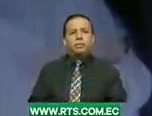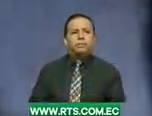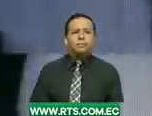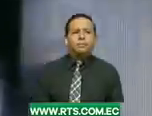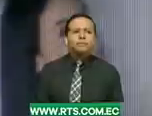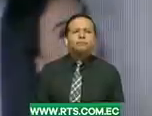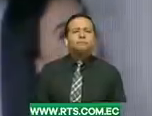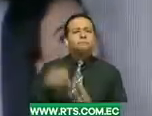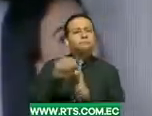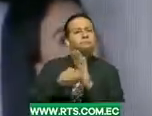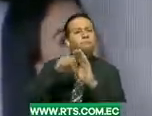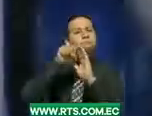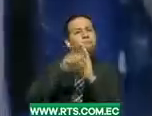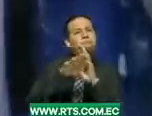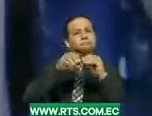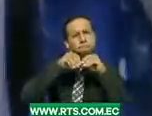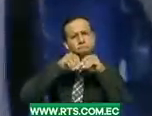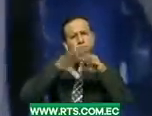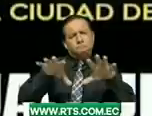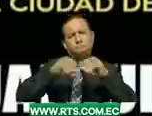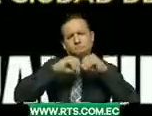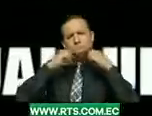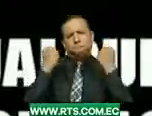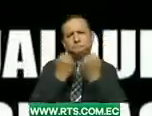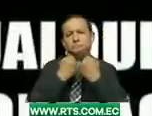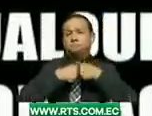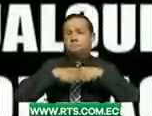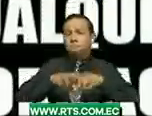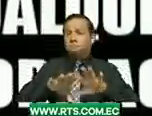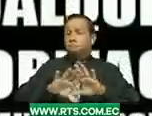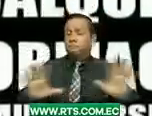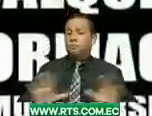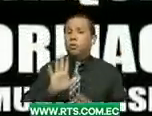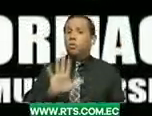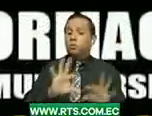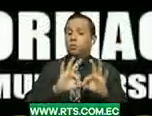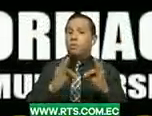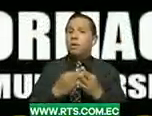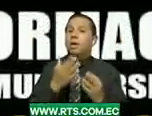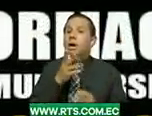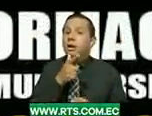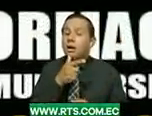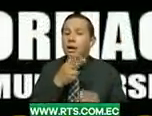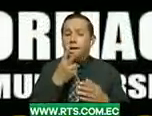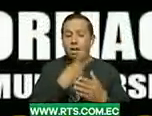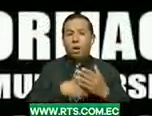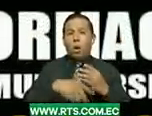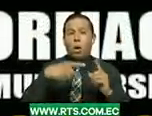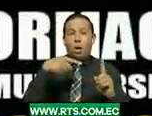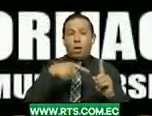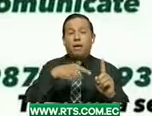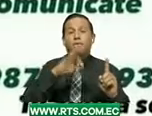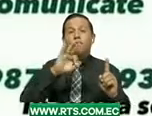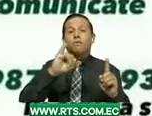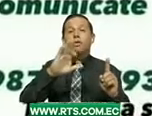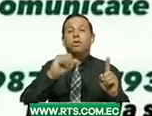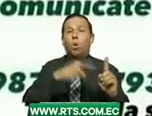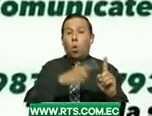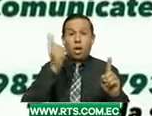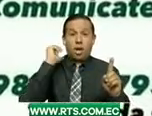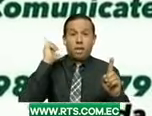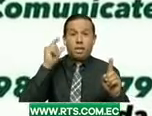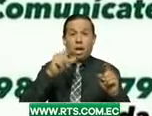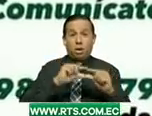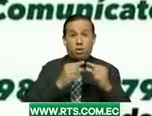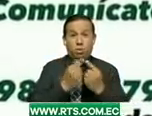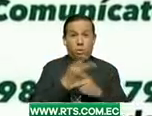Las imágenes se comparten a través de redes sociales. Familiares de Michelle Macías, hija de alias Fito, líder de los Choneros, y de María